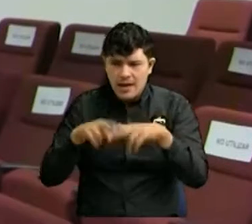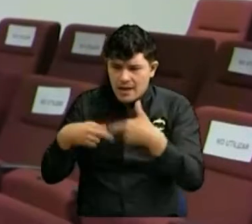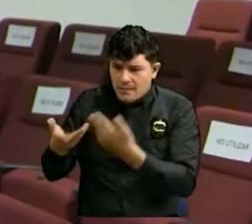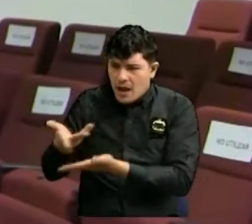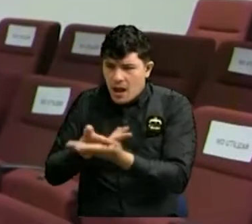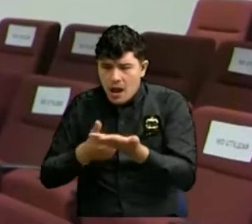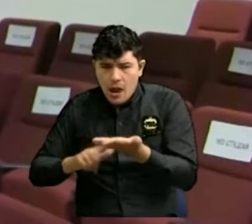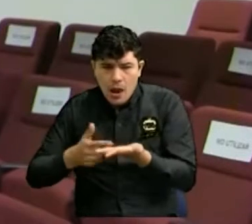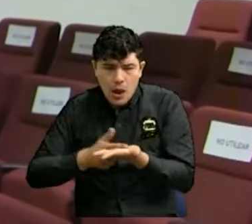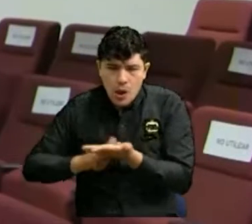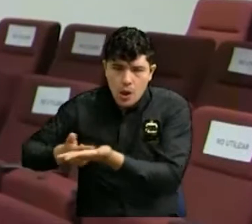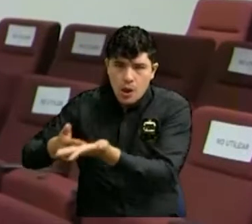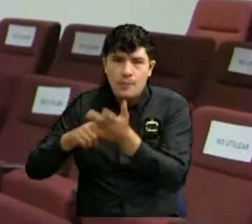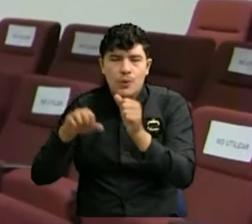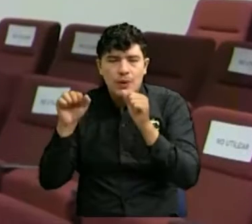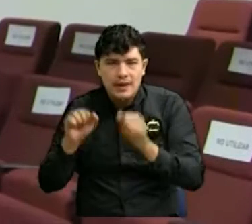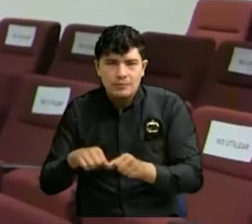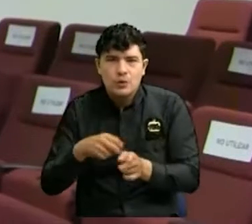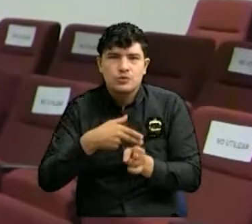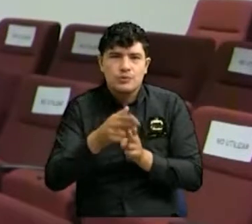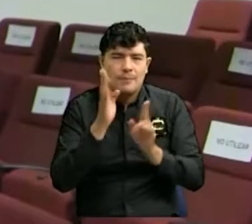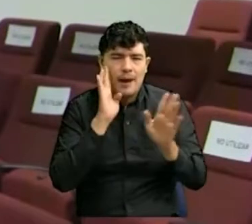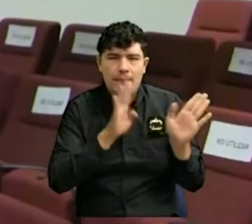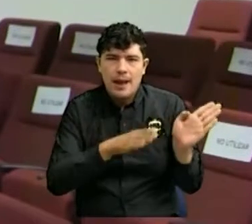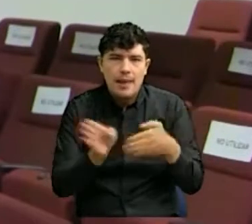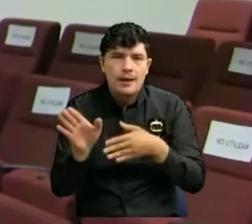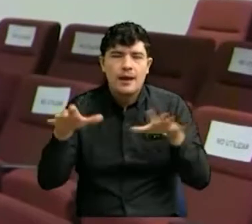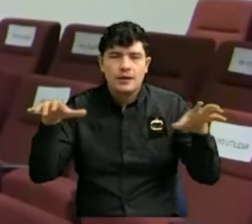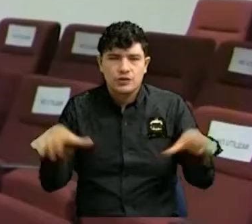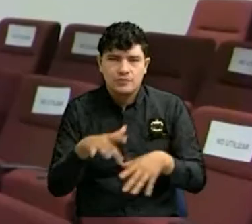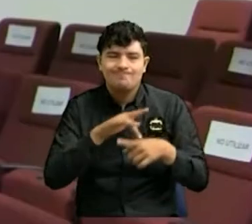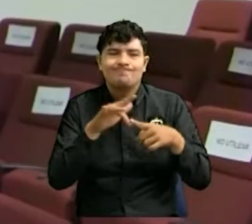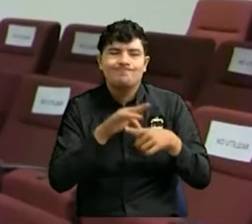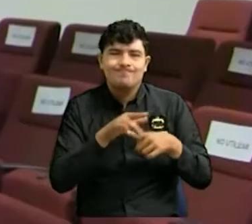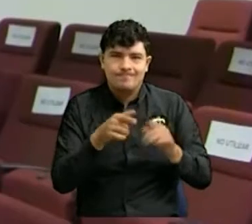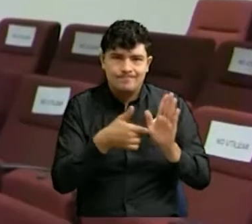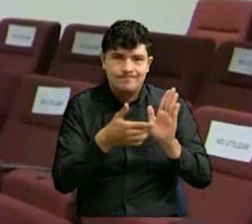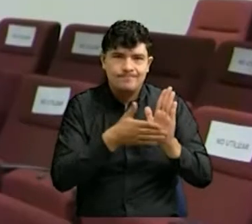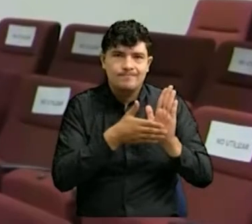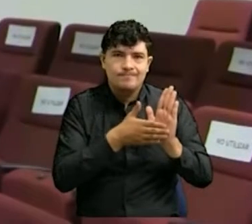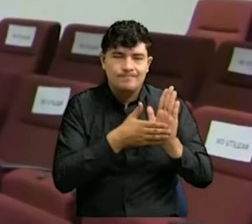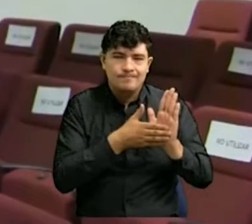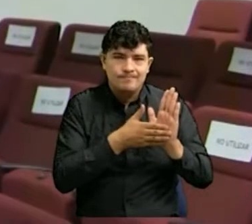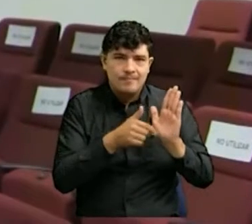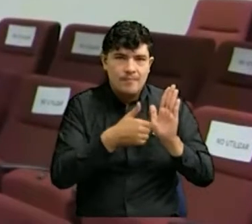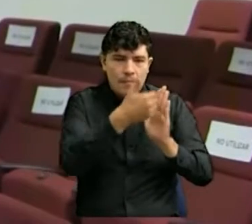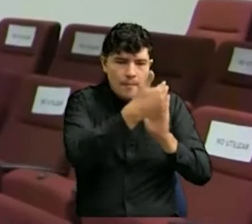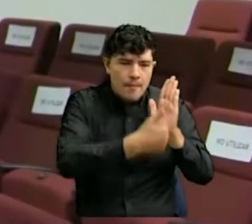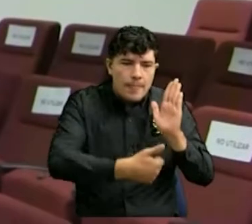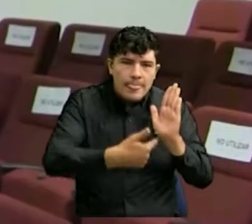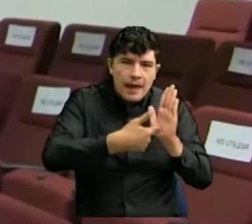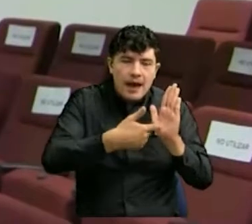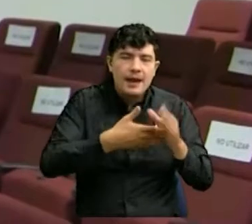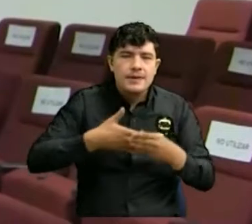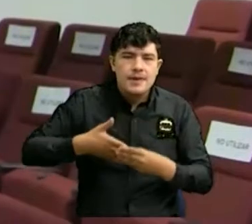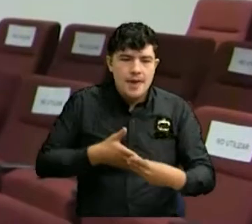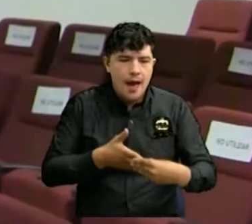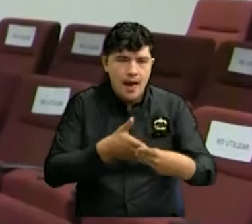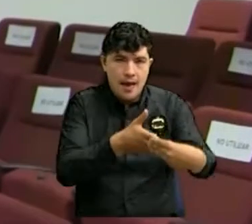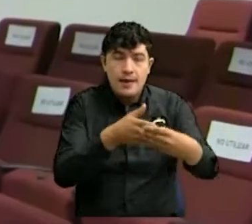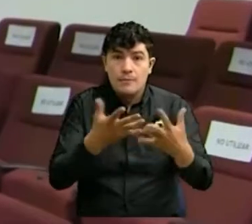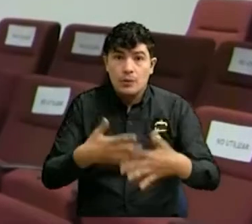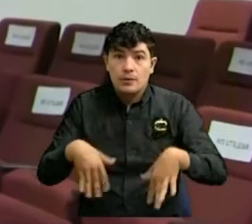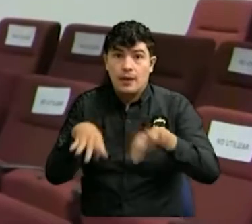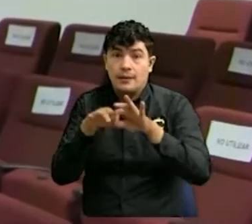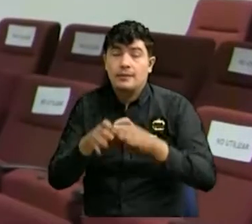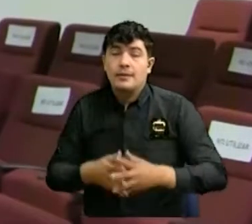y comenzar a aplicar ese plan de acción con base a ese documento marco importante recalcar que el municipio de